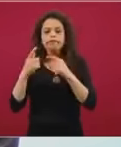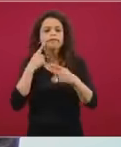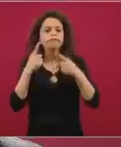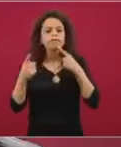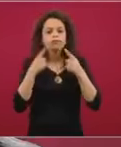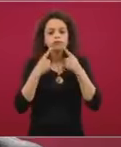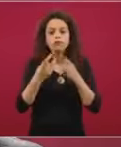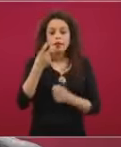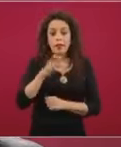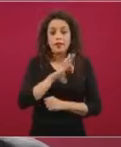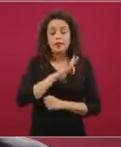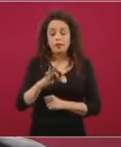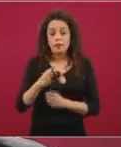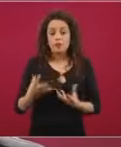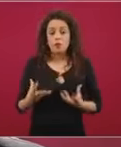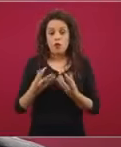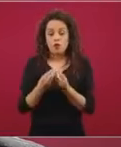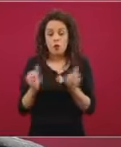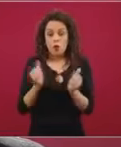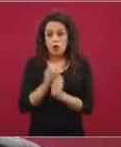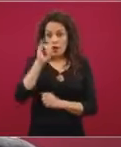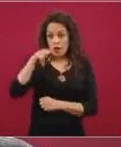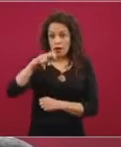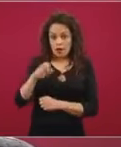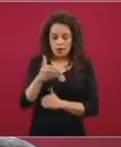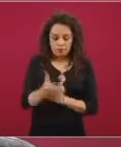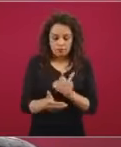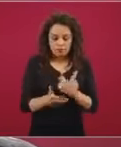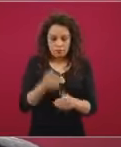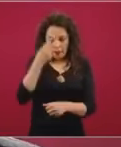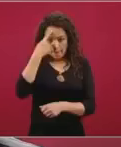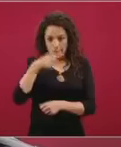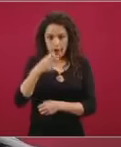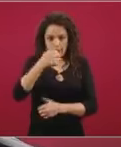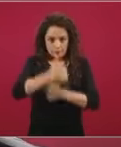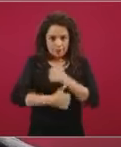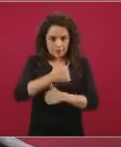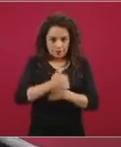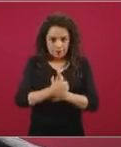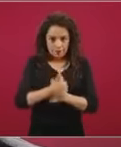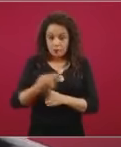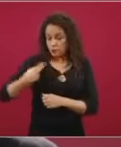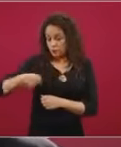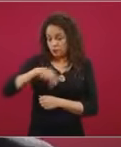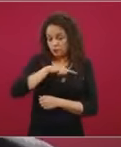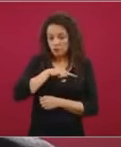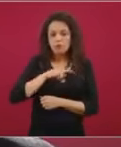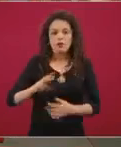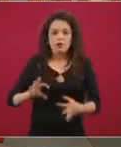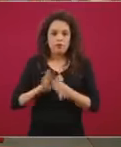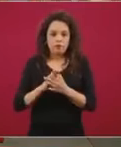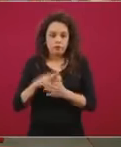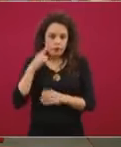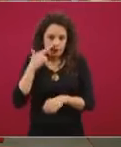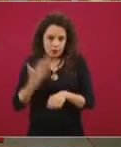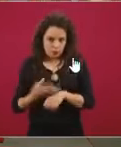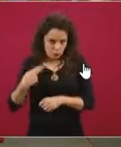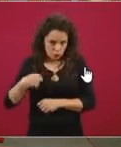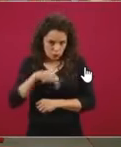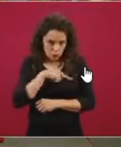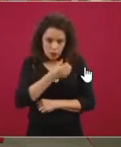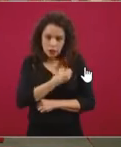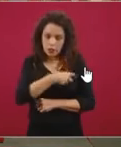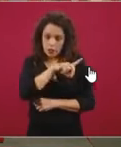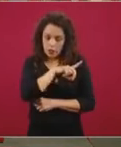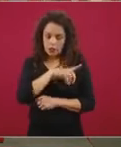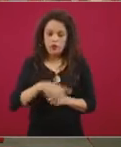al INE en el proceso, en lo que a nosotros nos corresponde. Y del otro lado, los derechos políticos del